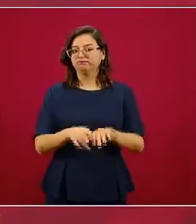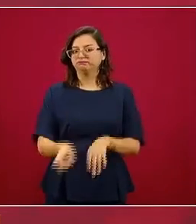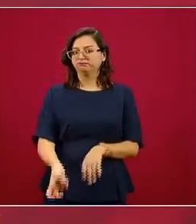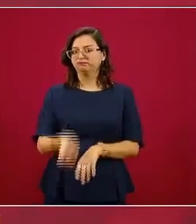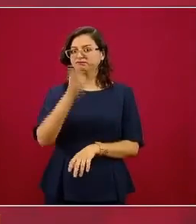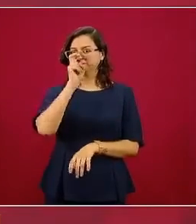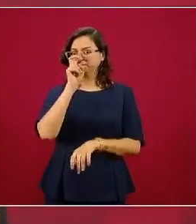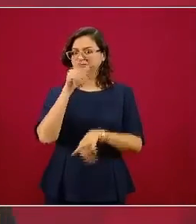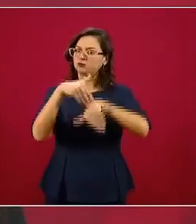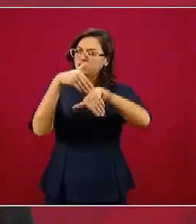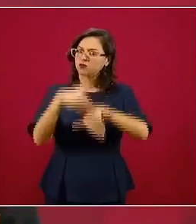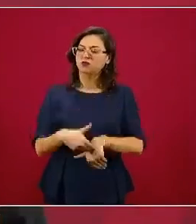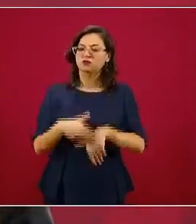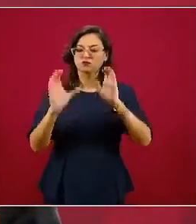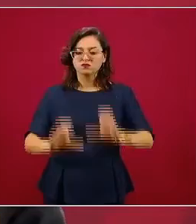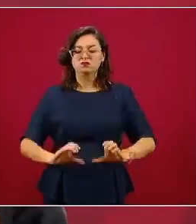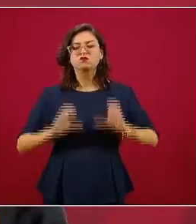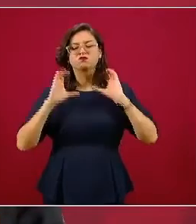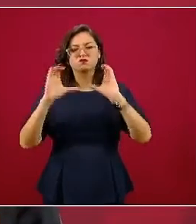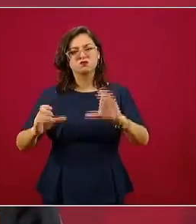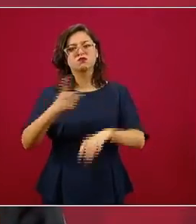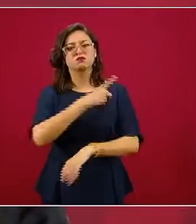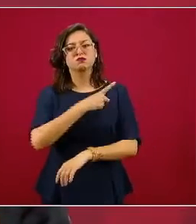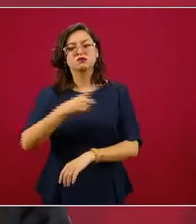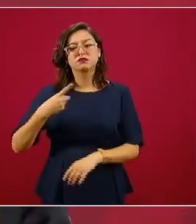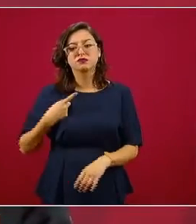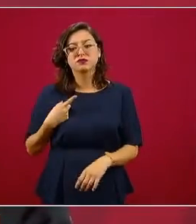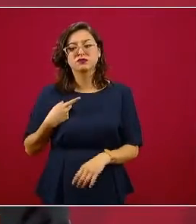seguirnos cuidando. Está demostrado